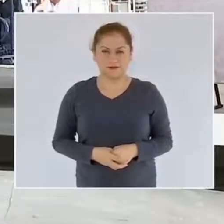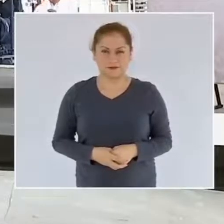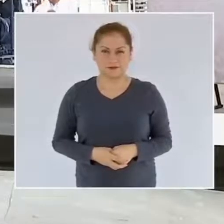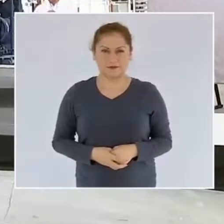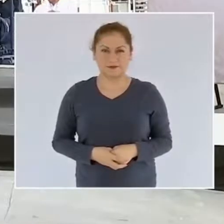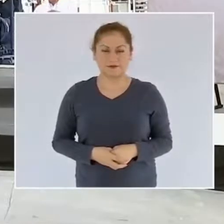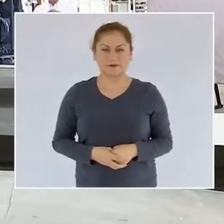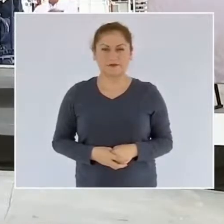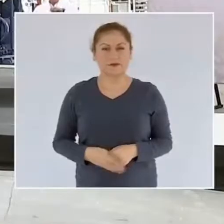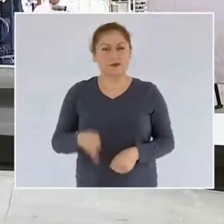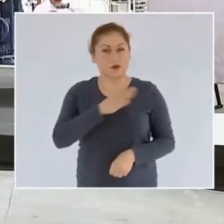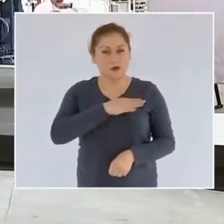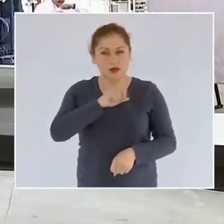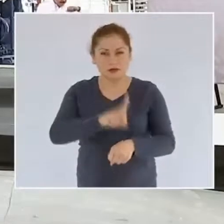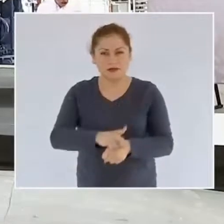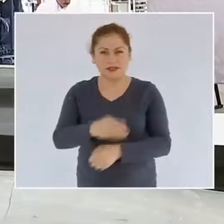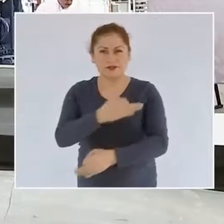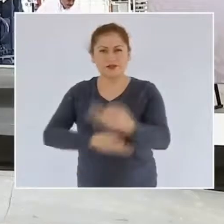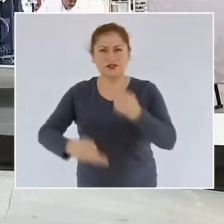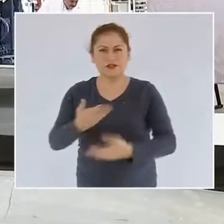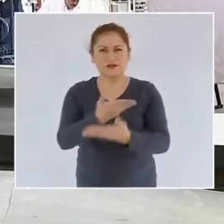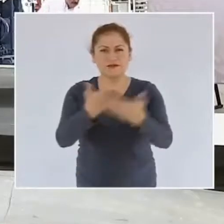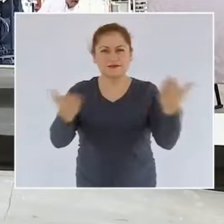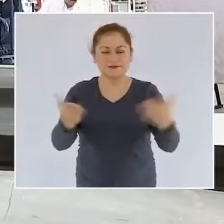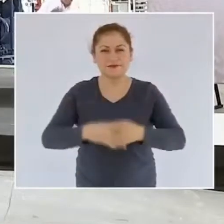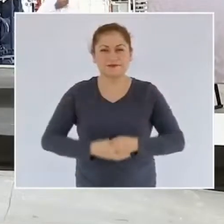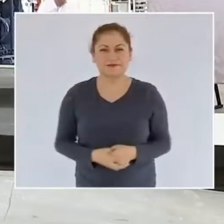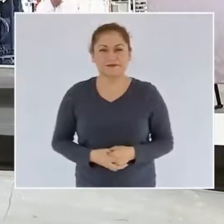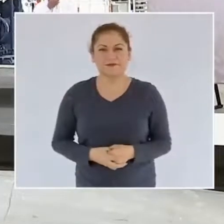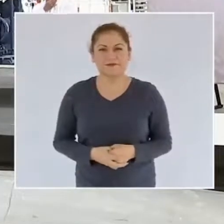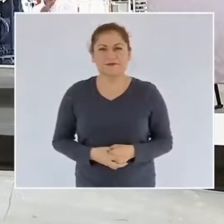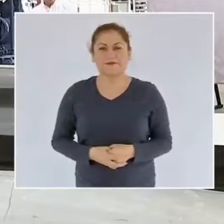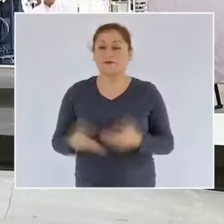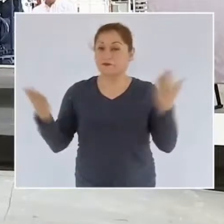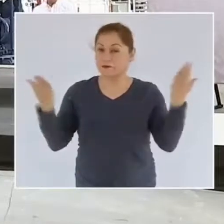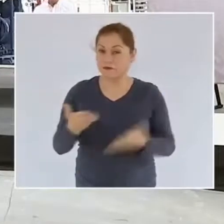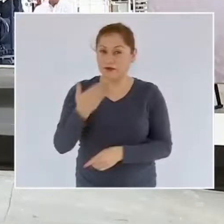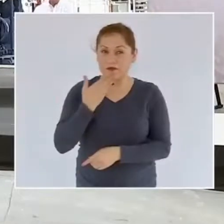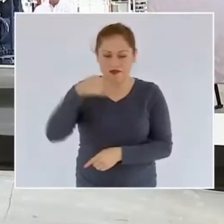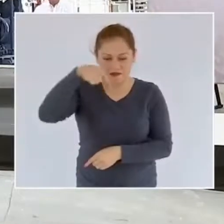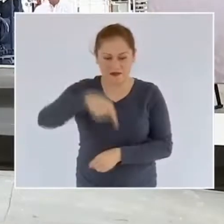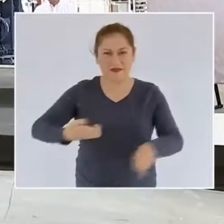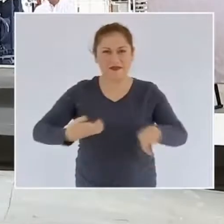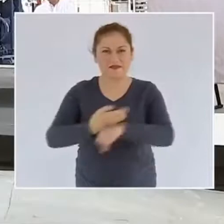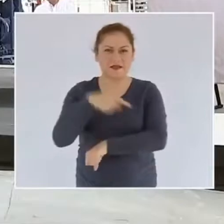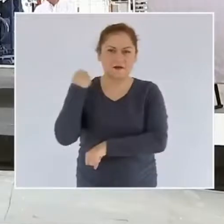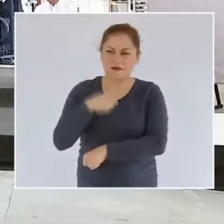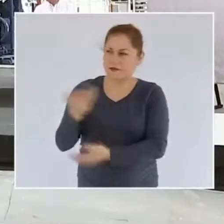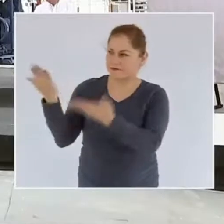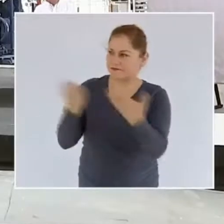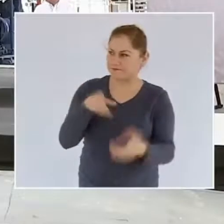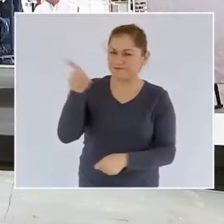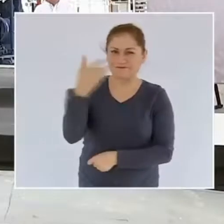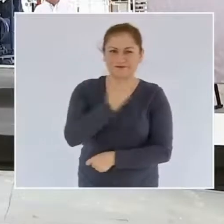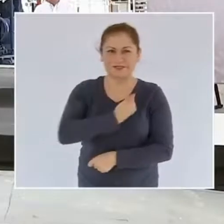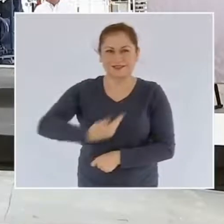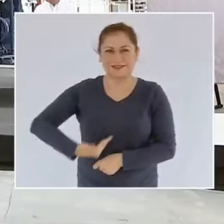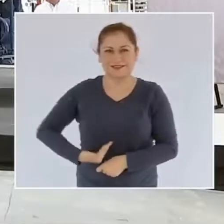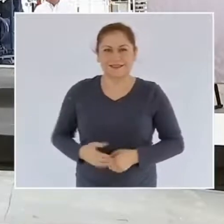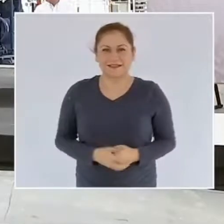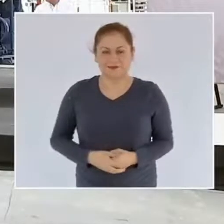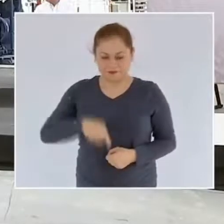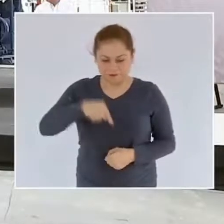Muy buenos días a todas, a todos ustedes. Bienvenido a Tabasco, señor presidente, un